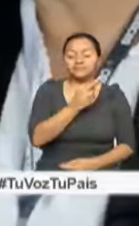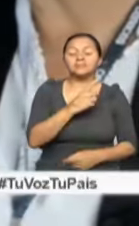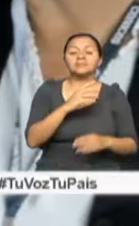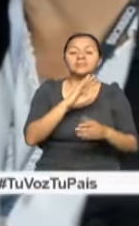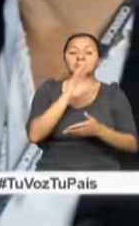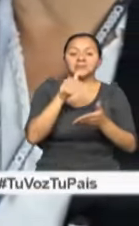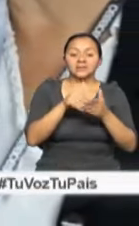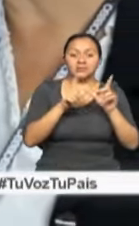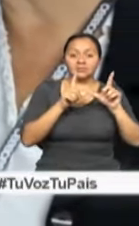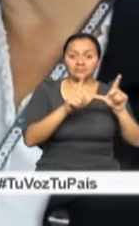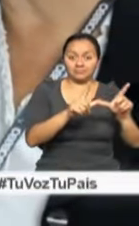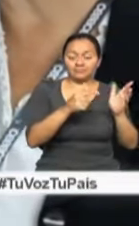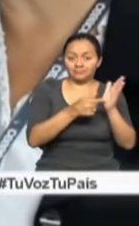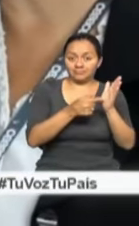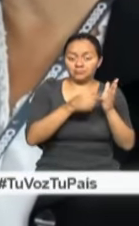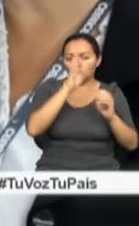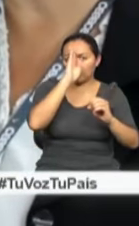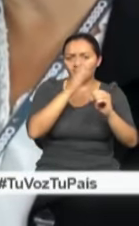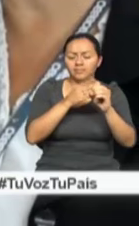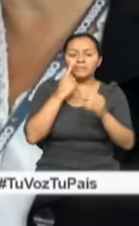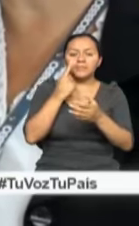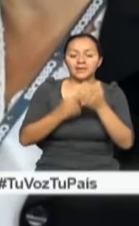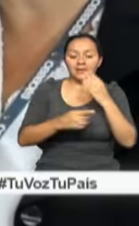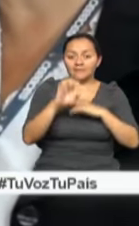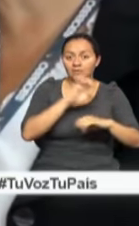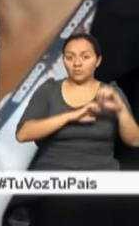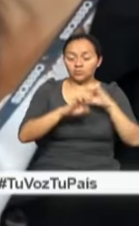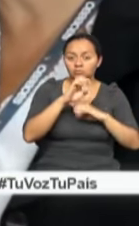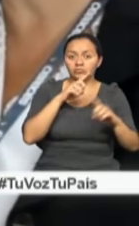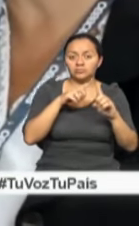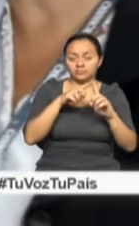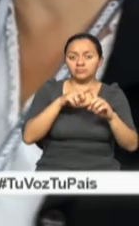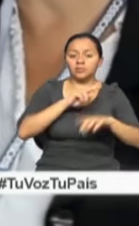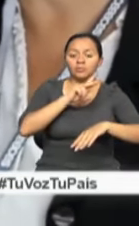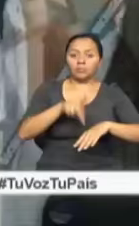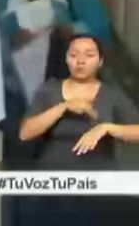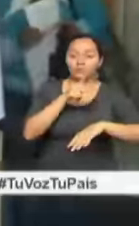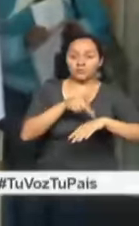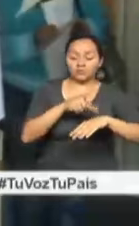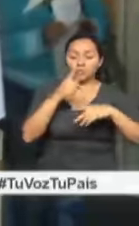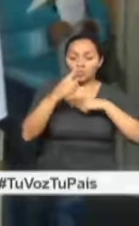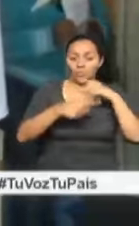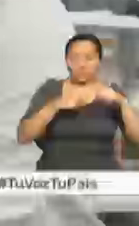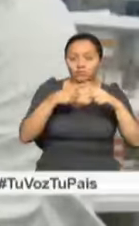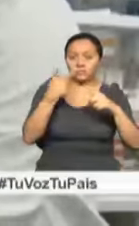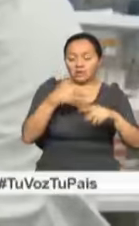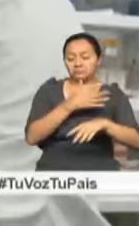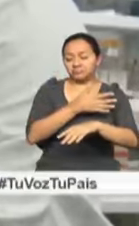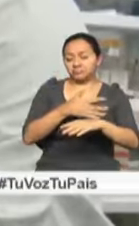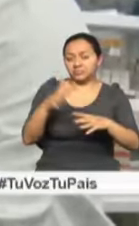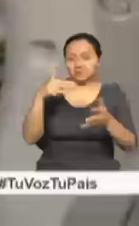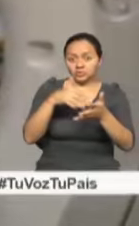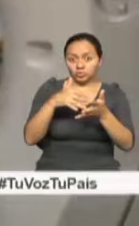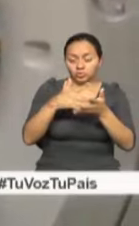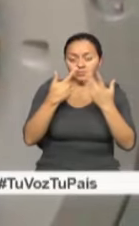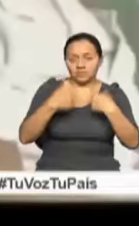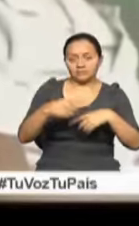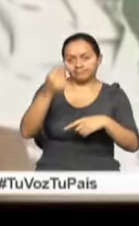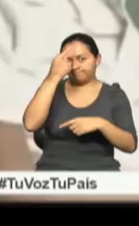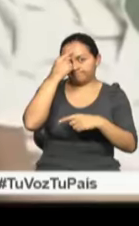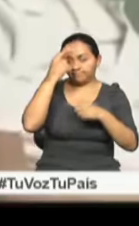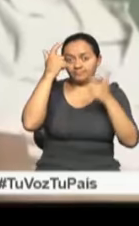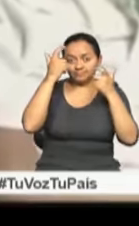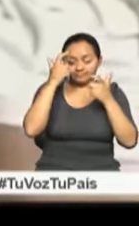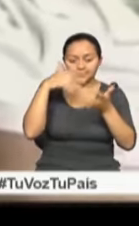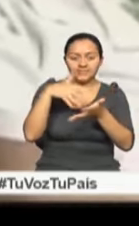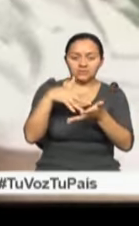indica que el objetivo de esta evaluación es determinar que los profesionales del área de la salud cuenten con los conocimientos mínimos que les